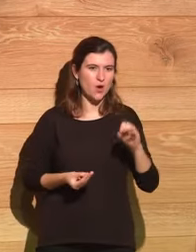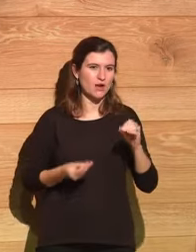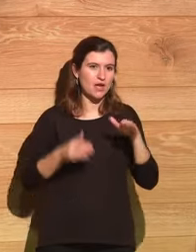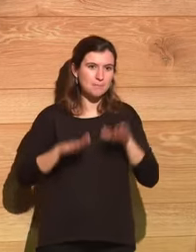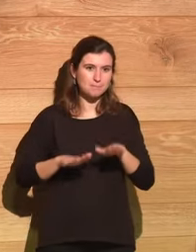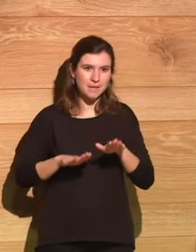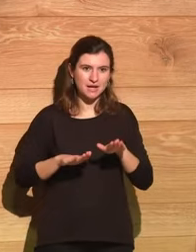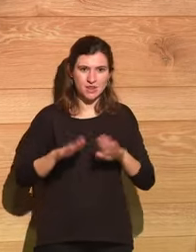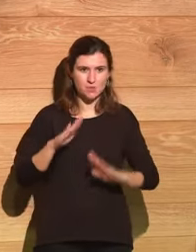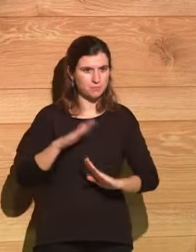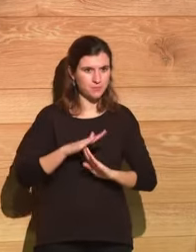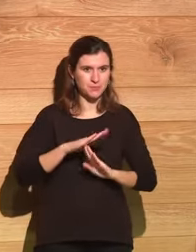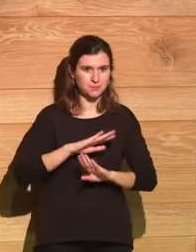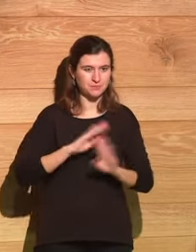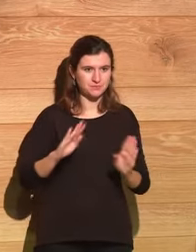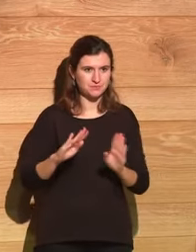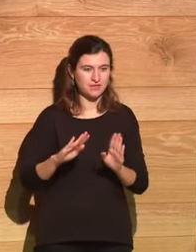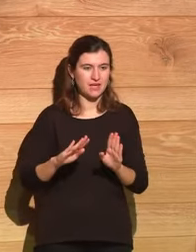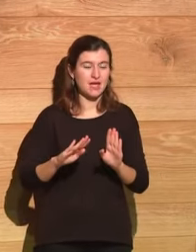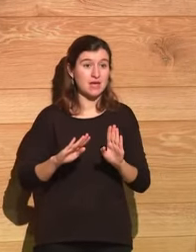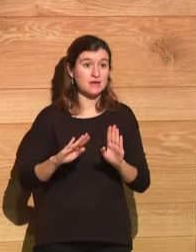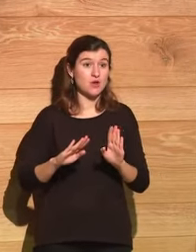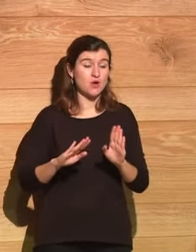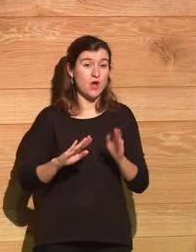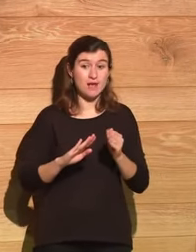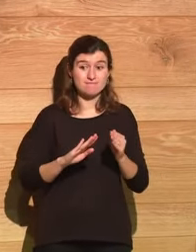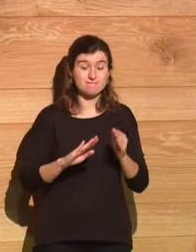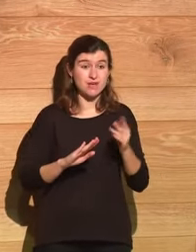parado, ¿no? Aunque antes de Chazel